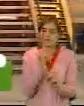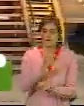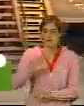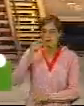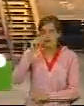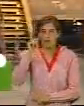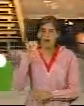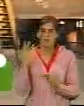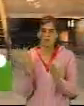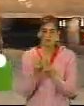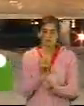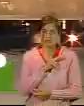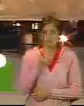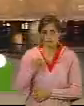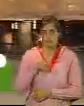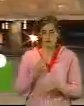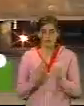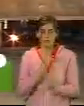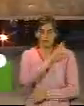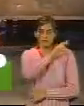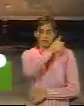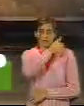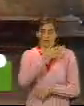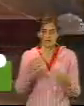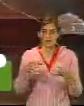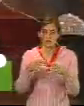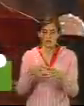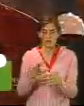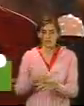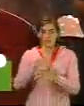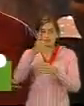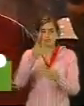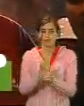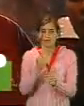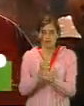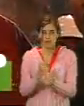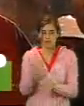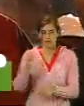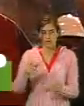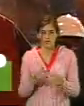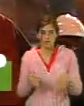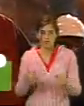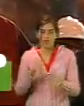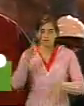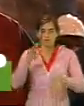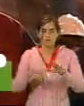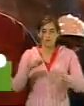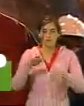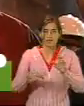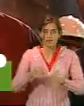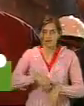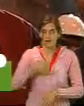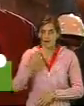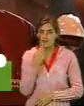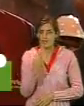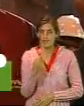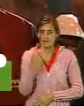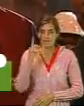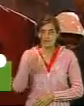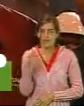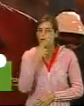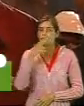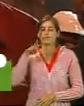hecho, están con nosotros los dirigentes del sindicato acá de la planta. El secretario general expresaba ahora